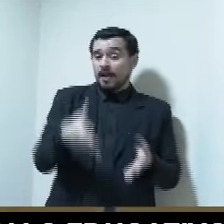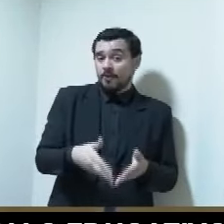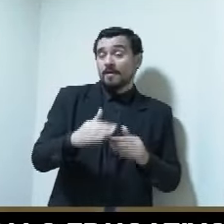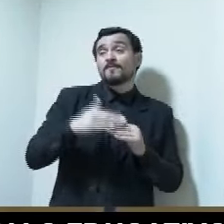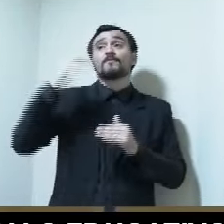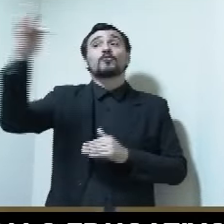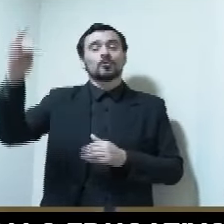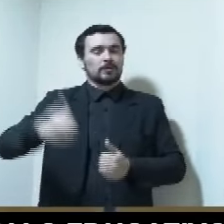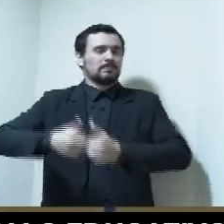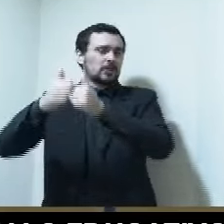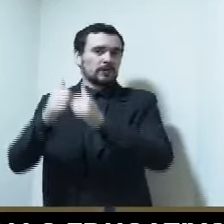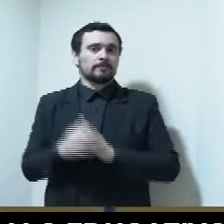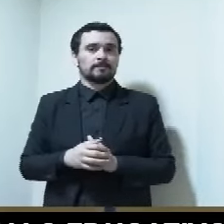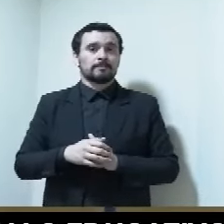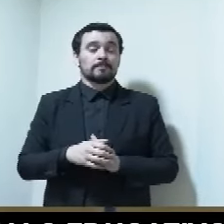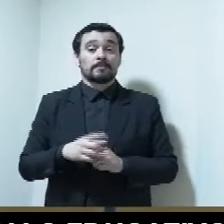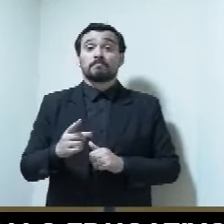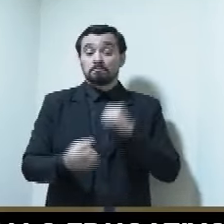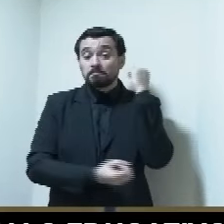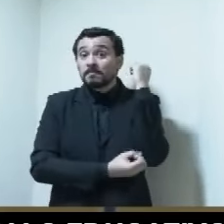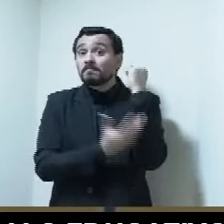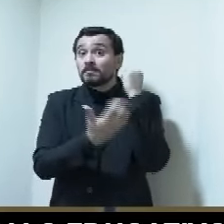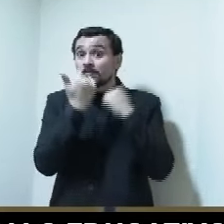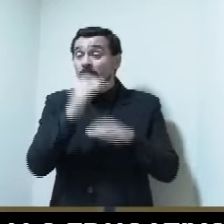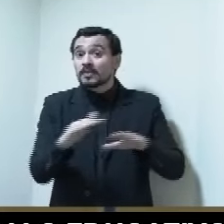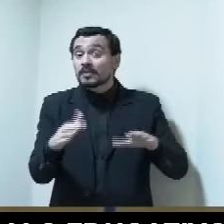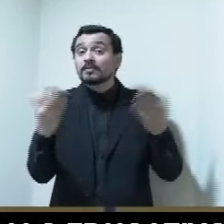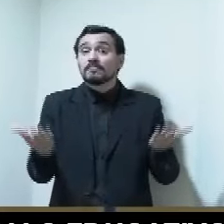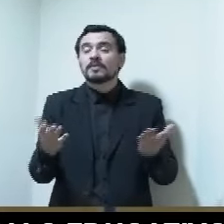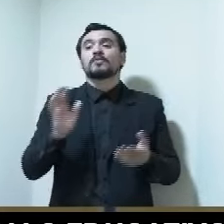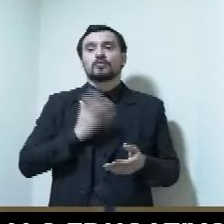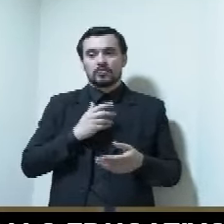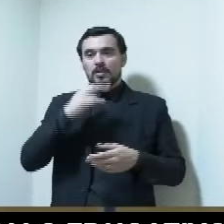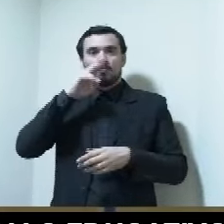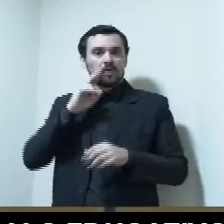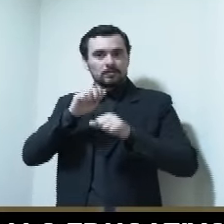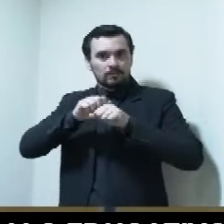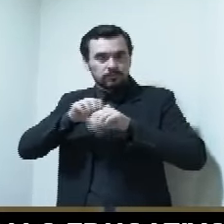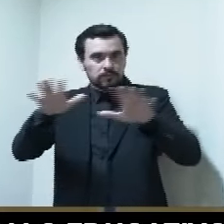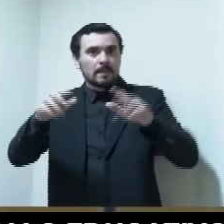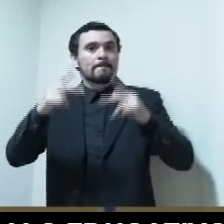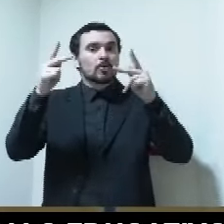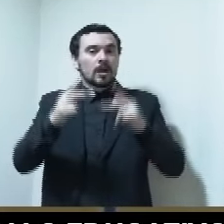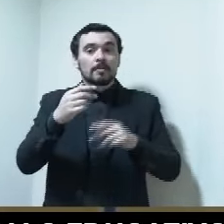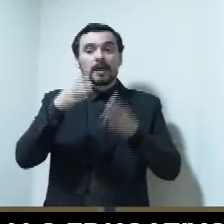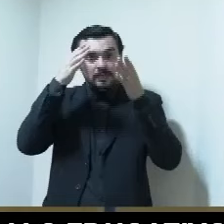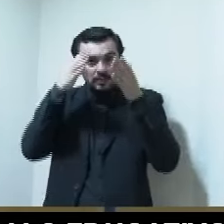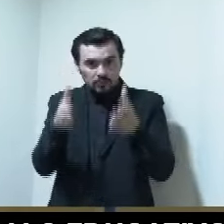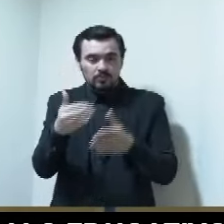país. En la primera infancia estamos expandiendo el alcance de la educación a través del Programa Nacional de Atención